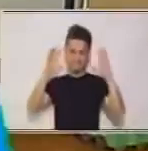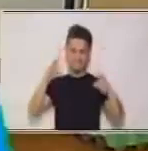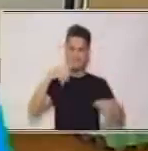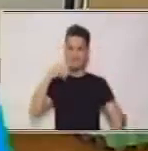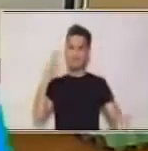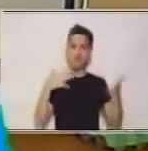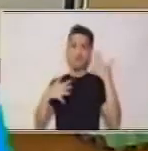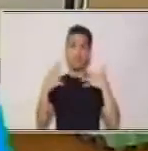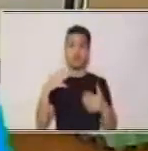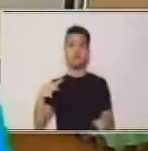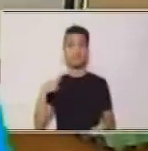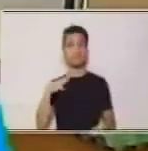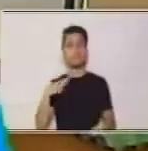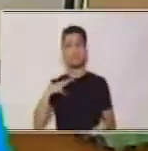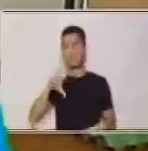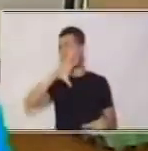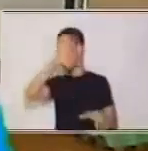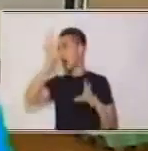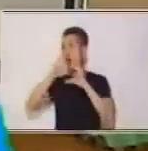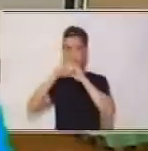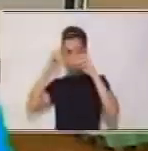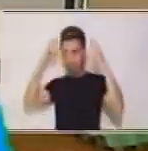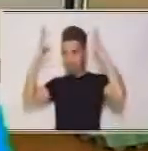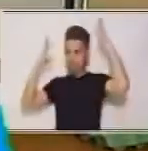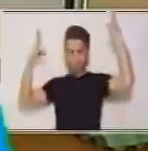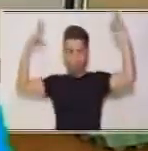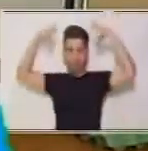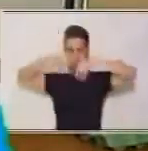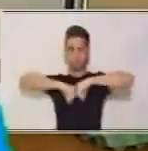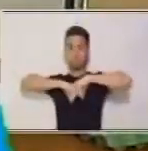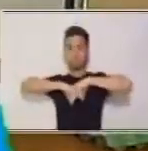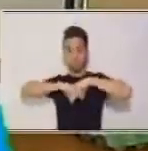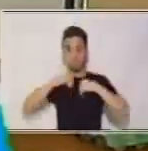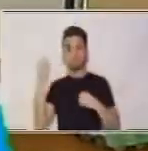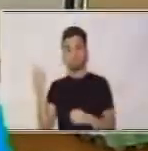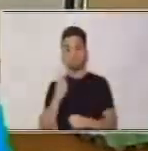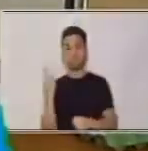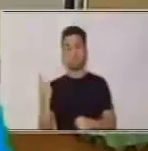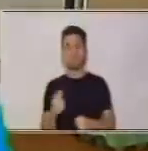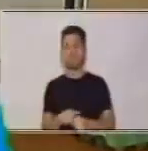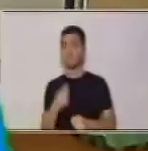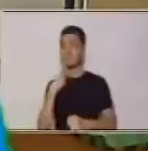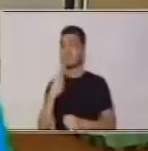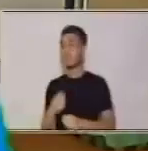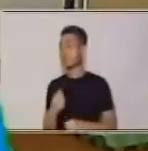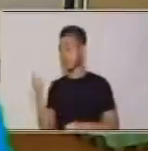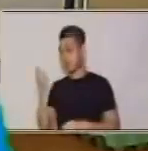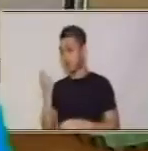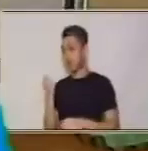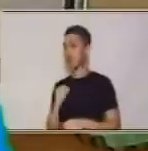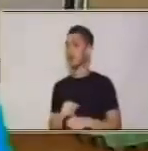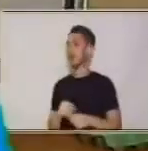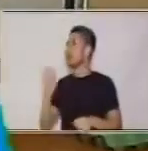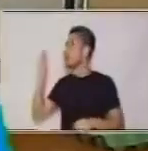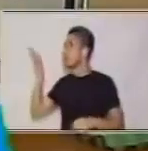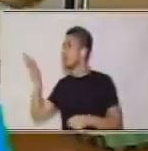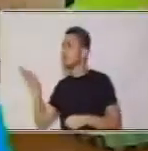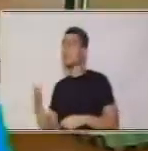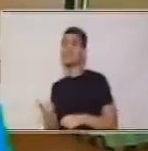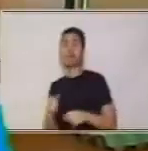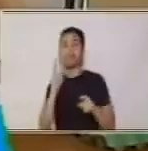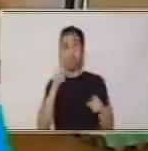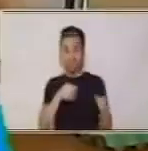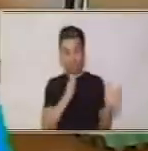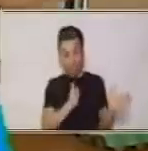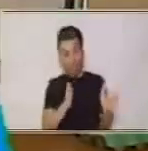tenía toda esta confusión porque los tenía todos juntos. Entonces le dijo su amiga a la niña que tenía que colocarlos